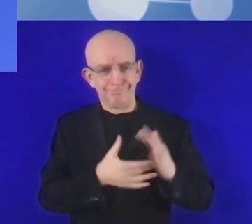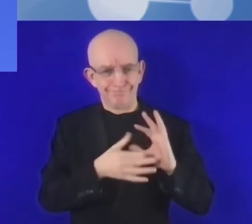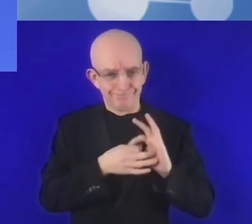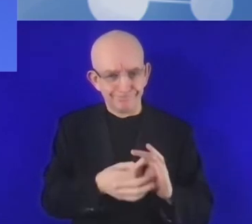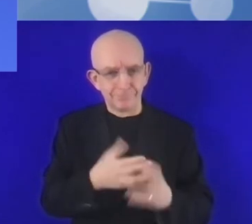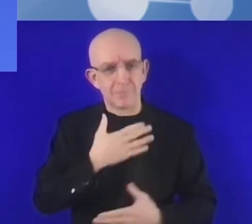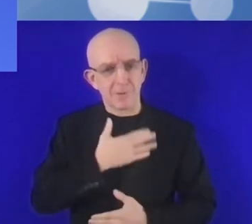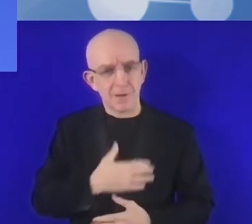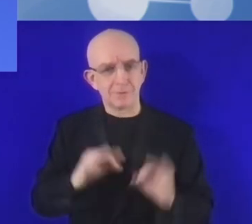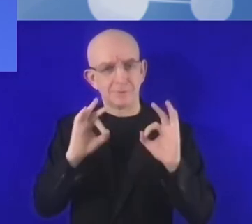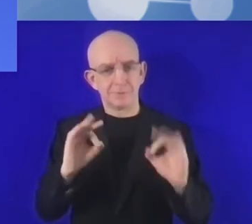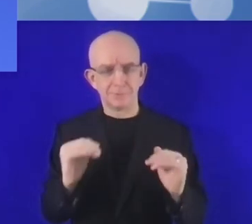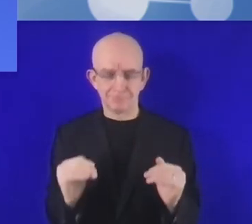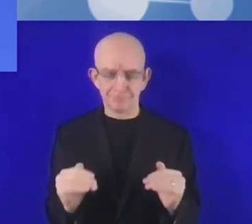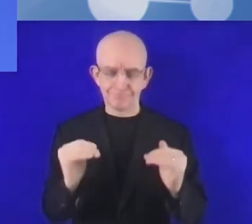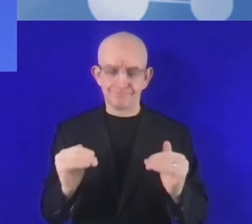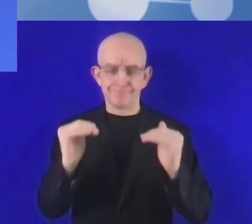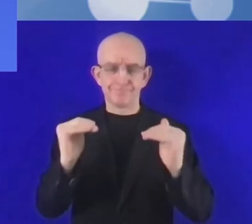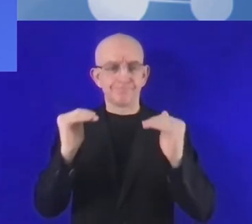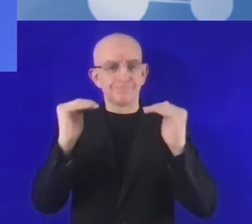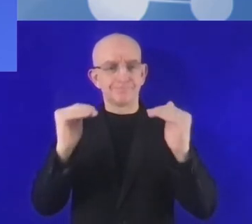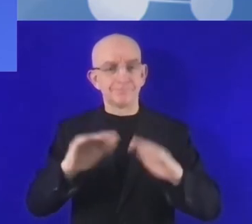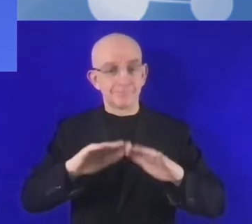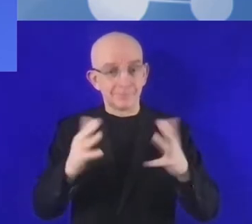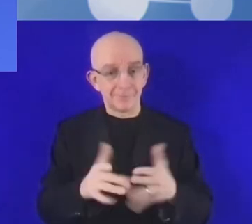influencias. La ONU